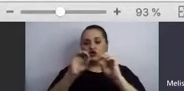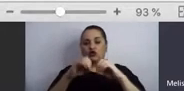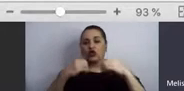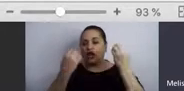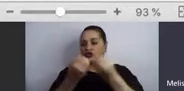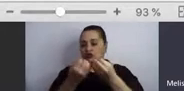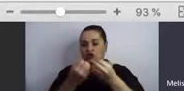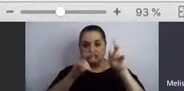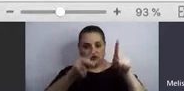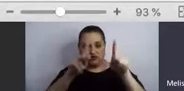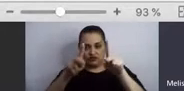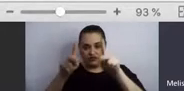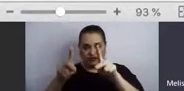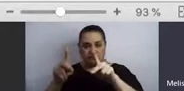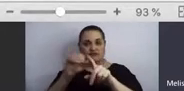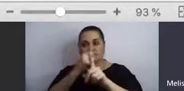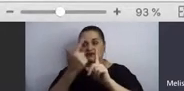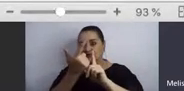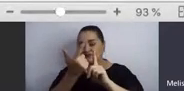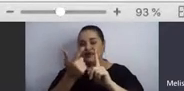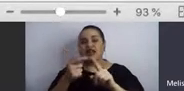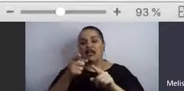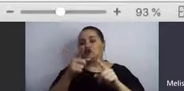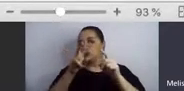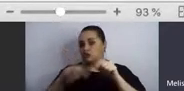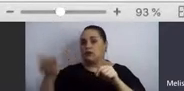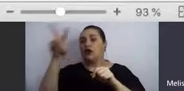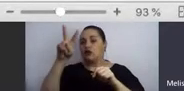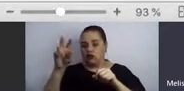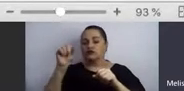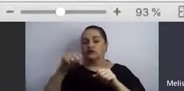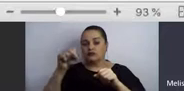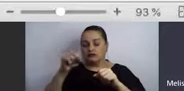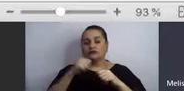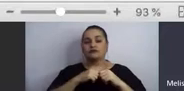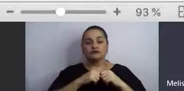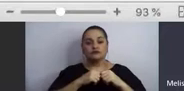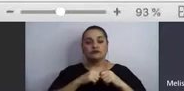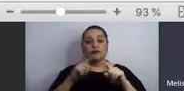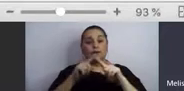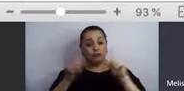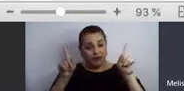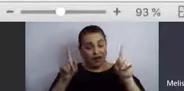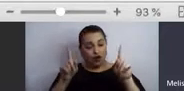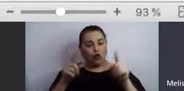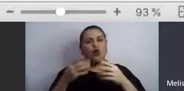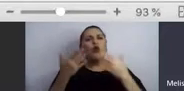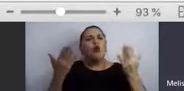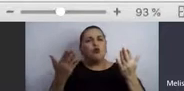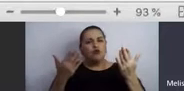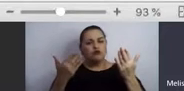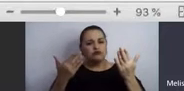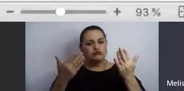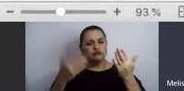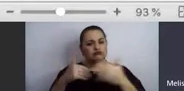sociedad civil, que para nosotros eso es muy valioso. Pero, ¿cómo vamos a